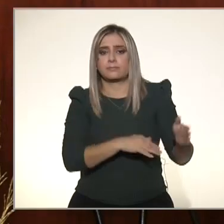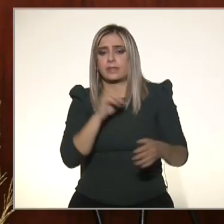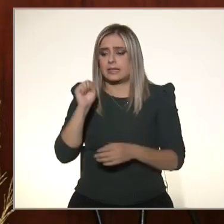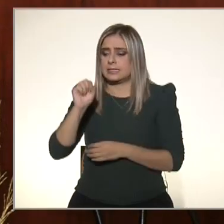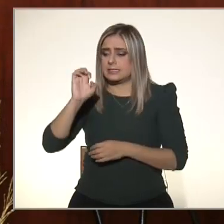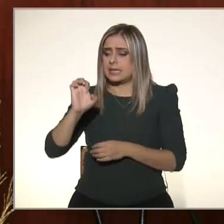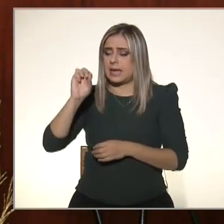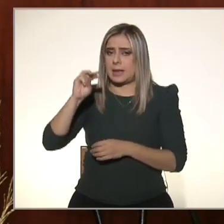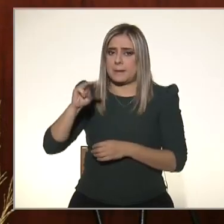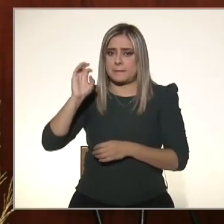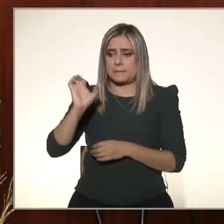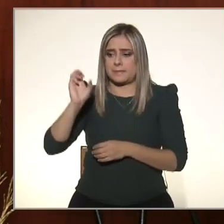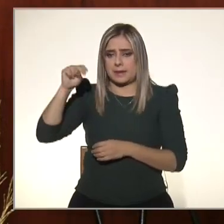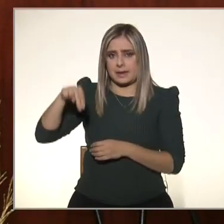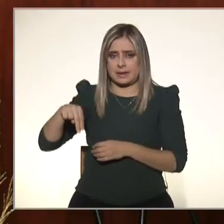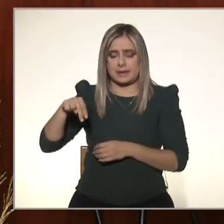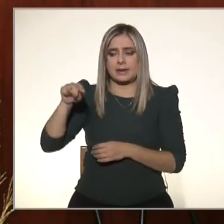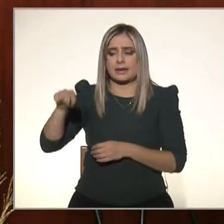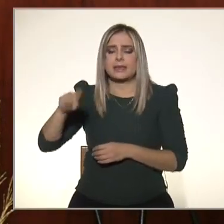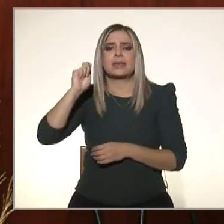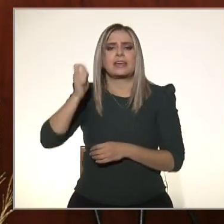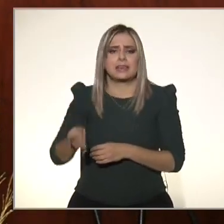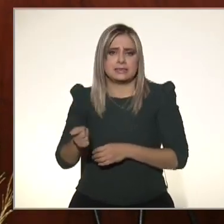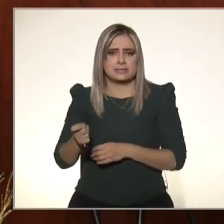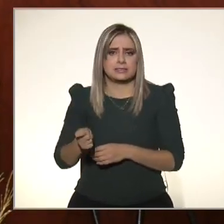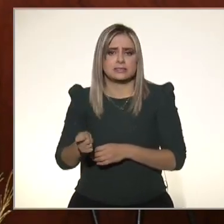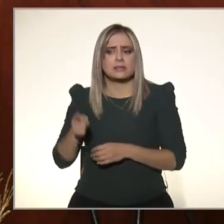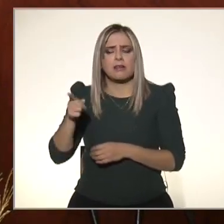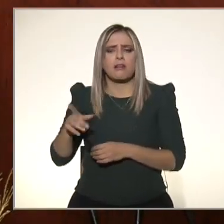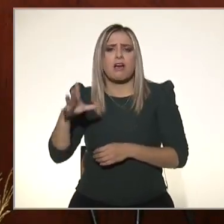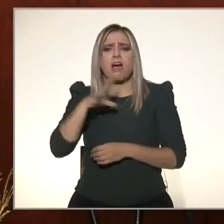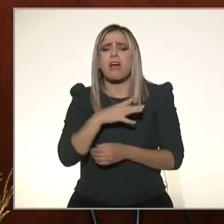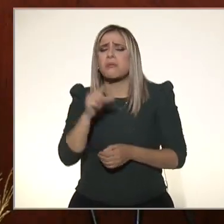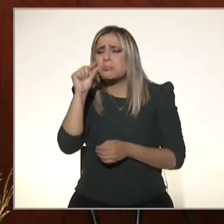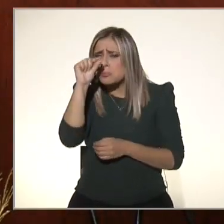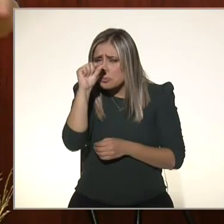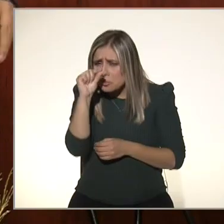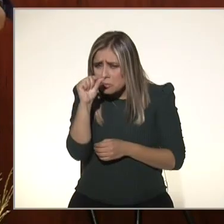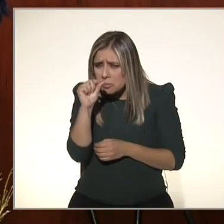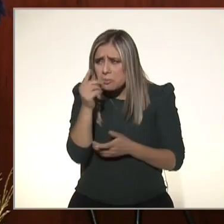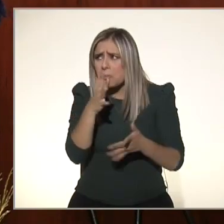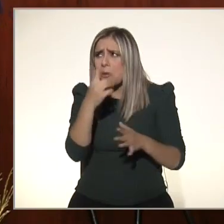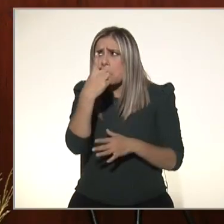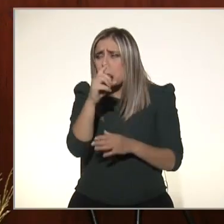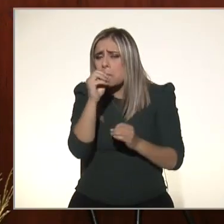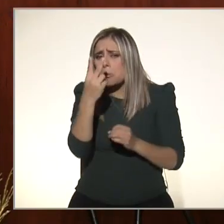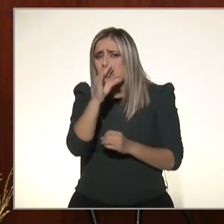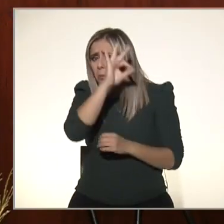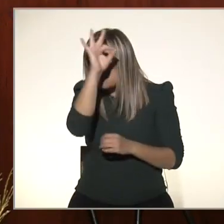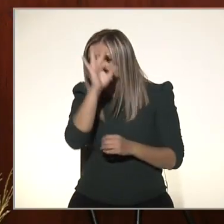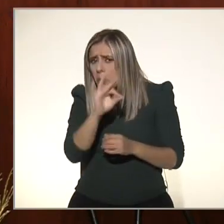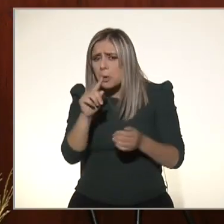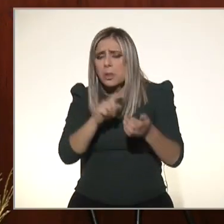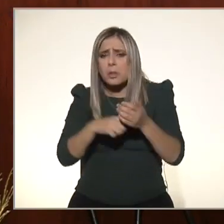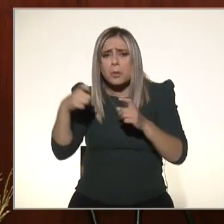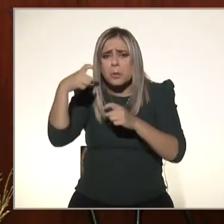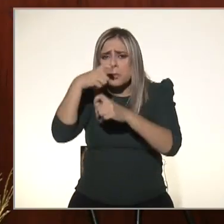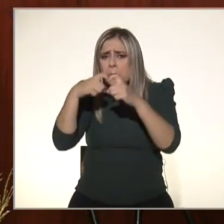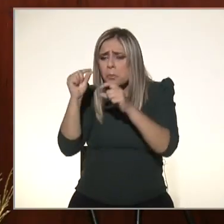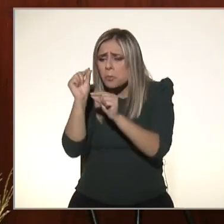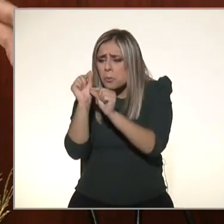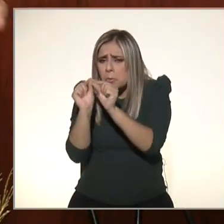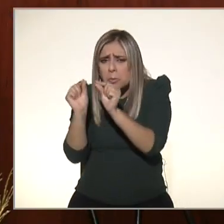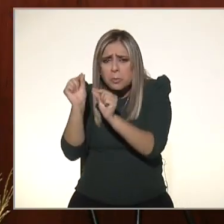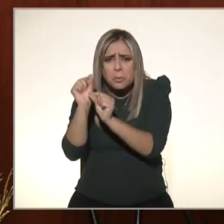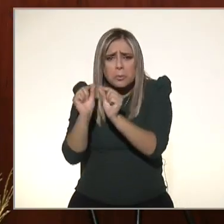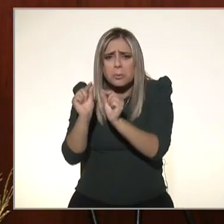el líquido seminal, está compuesto por un porcentaje mínimo que va alrededor del 1-2%, que son los espermatozoides, pero